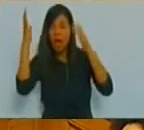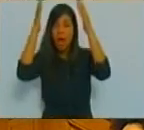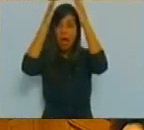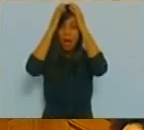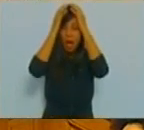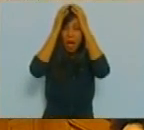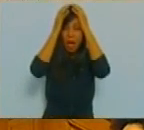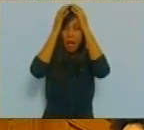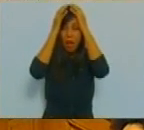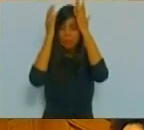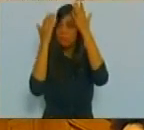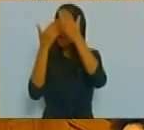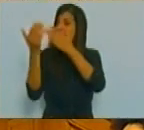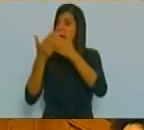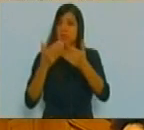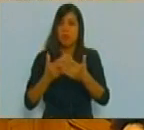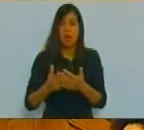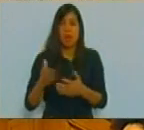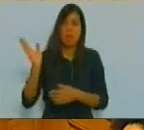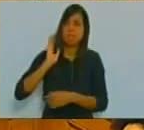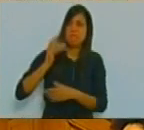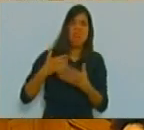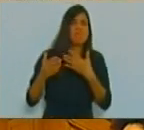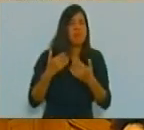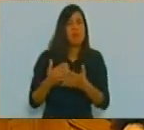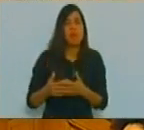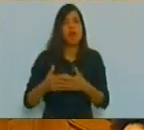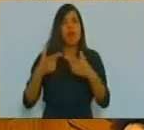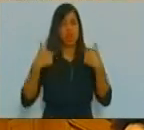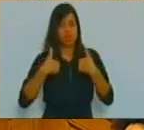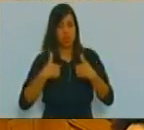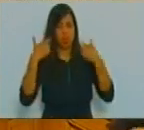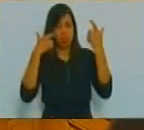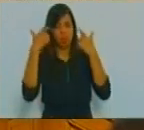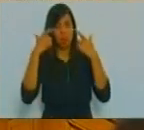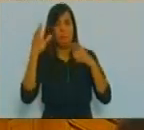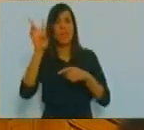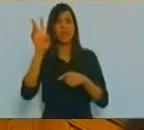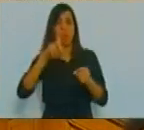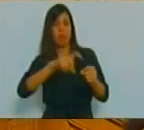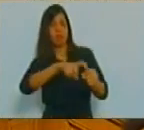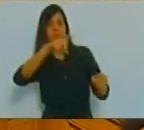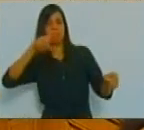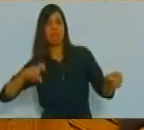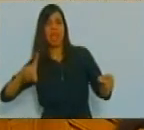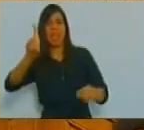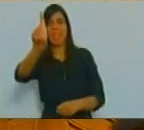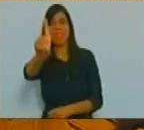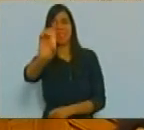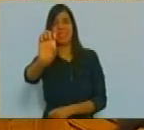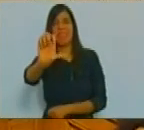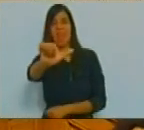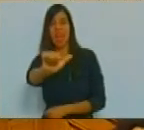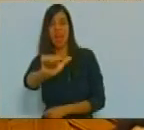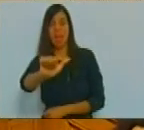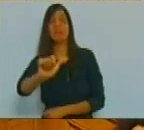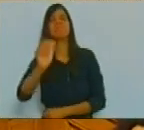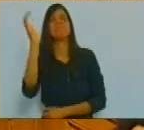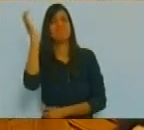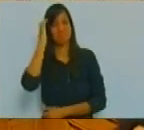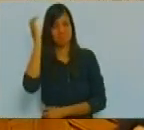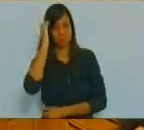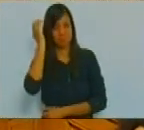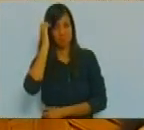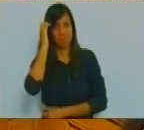que me cueste lo que me cueste que me tumbé y yo me tengo que salir de ese convenio los funcionarios policiales presentes saben que suena